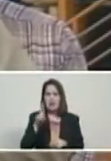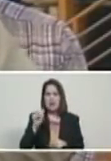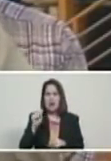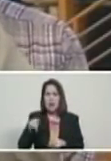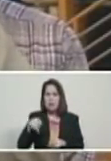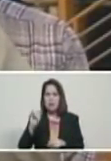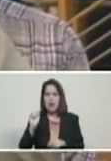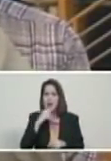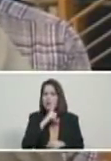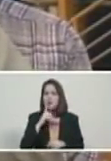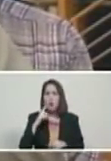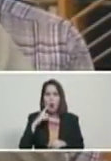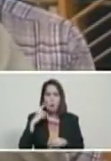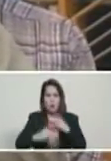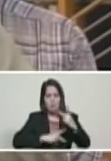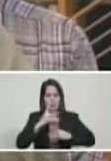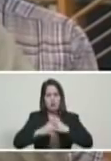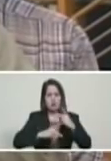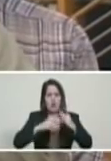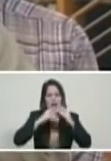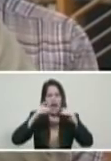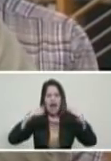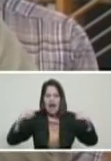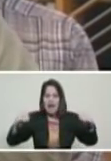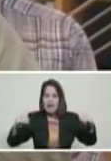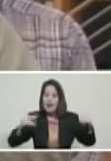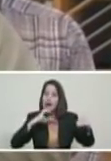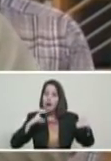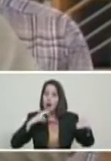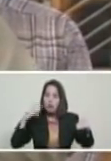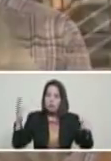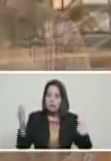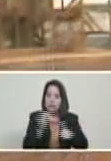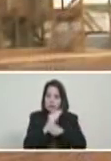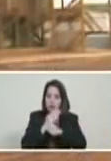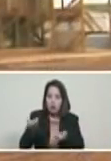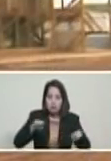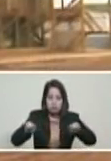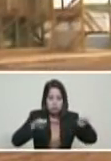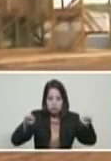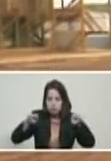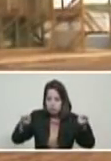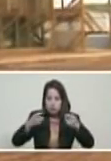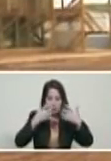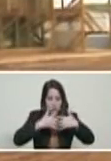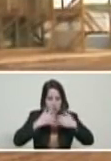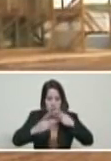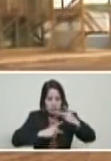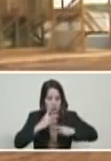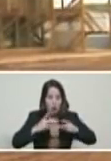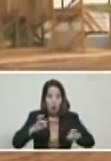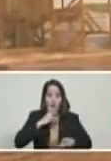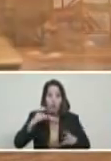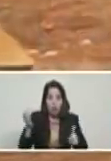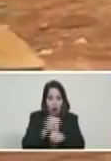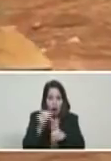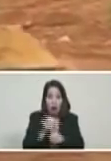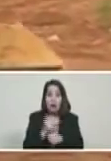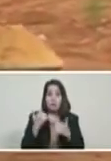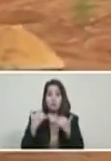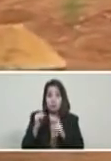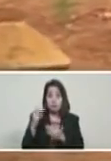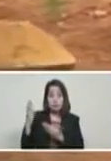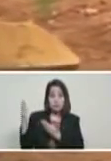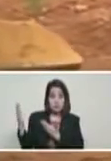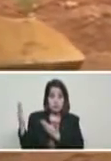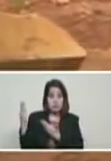el procesamiento de arenas auríferas con el objeto de extraer el oro contenido de este trabajo que hacen nuestros pequeños